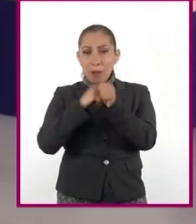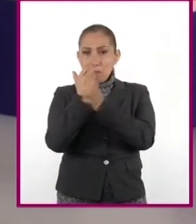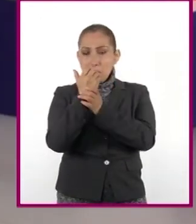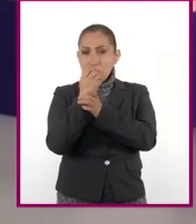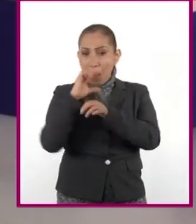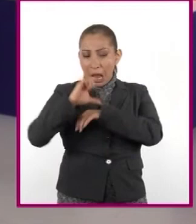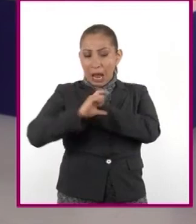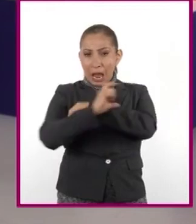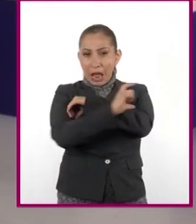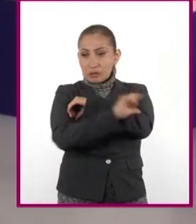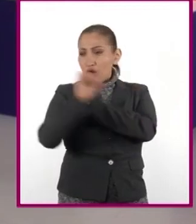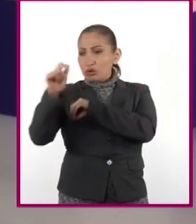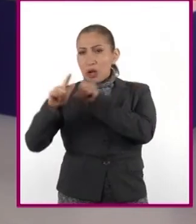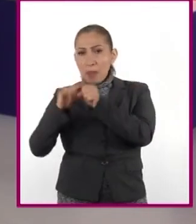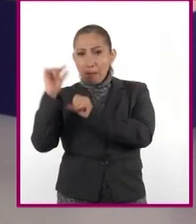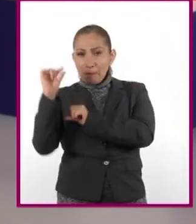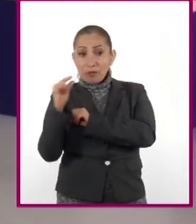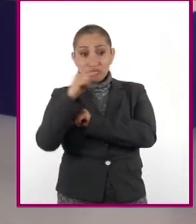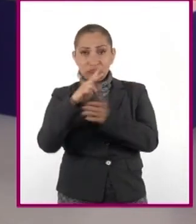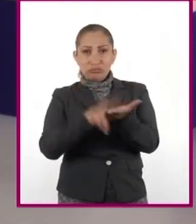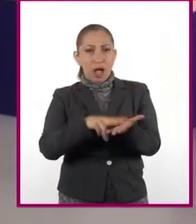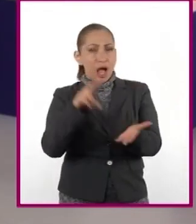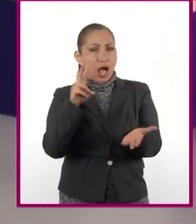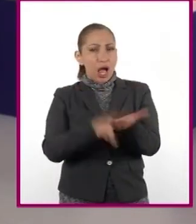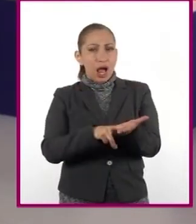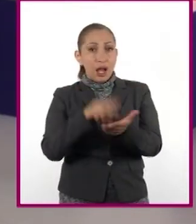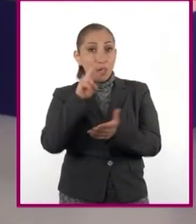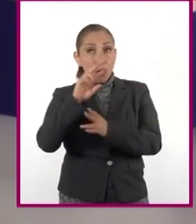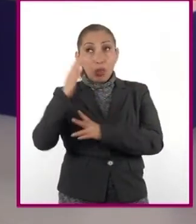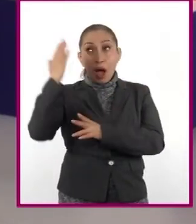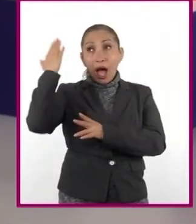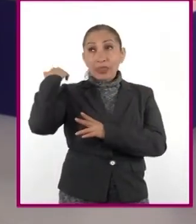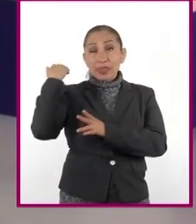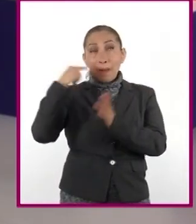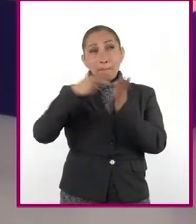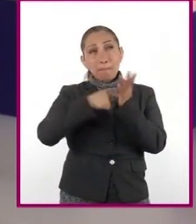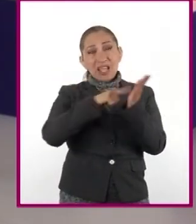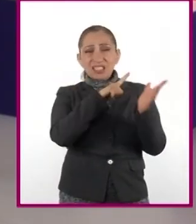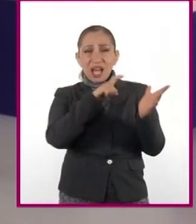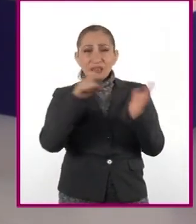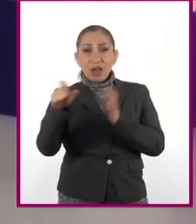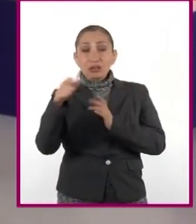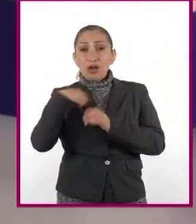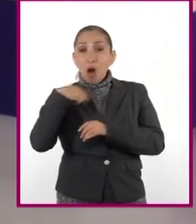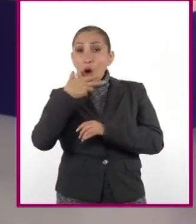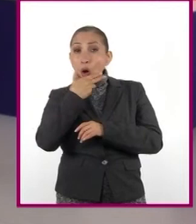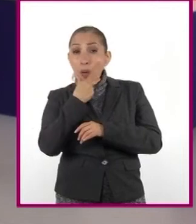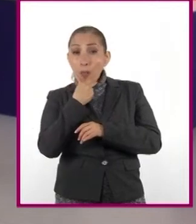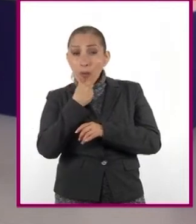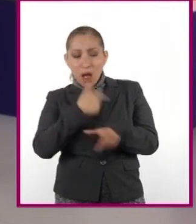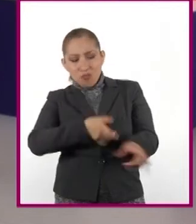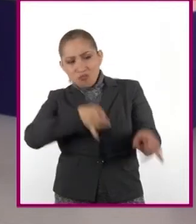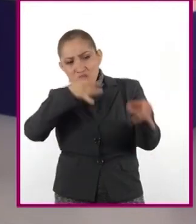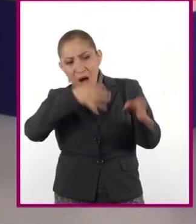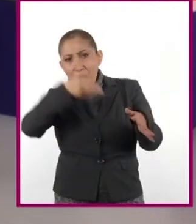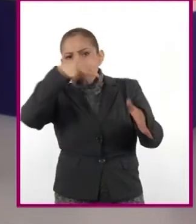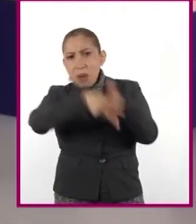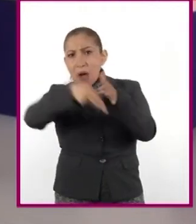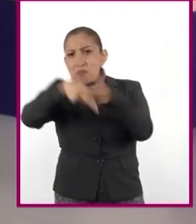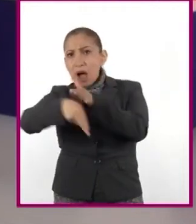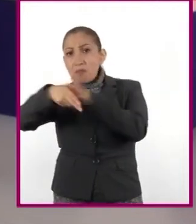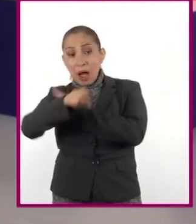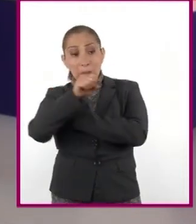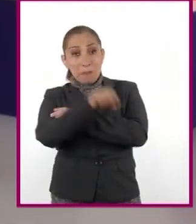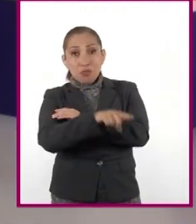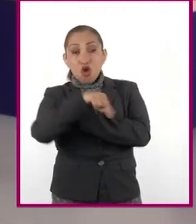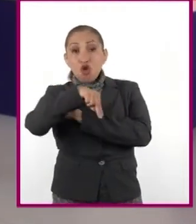que naturalmente es muy valiosa. Y a comienzos de 1700 los cazadores empezaron a matar a todas